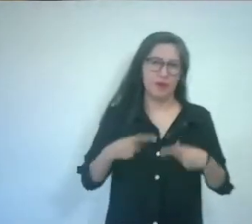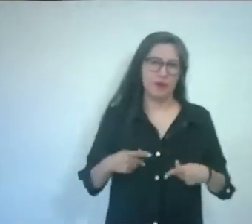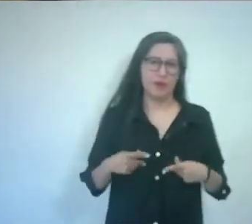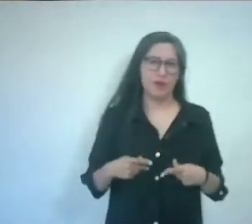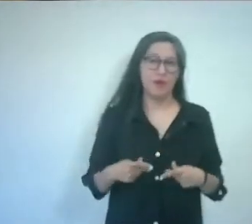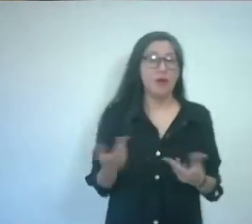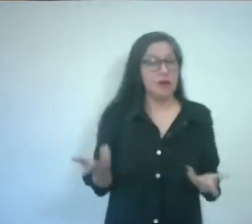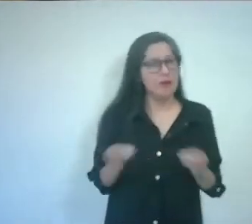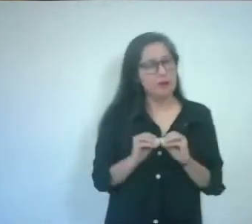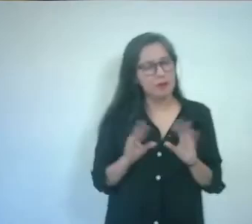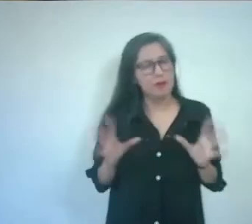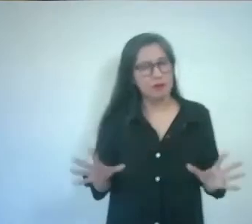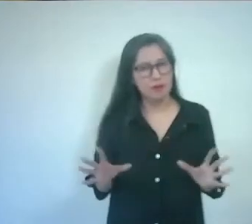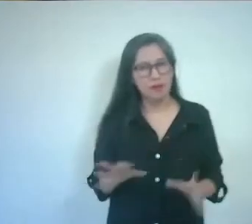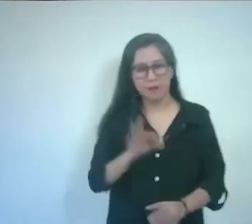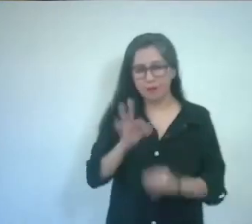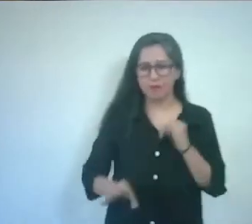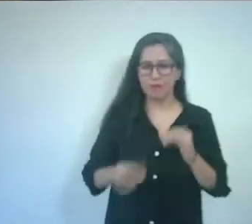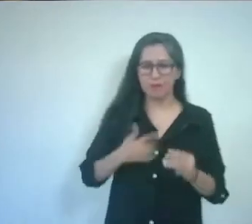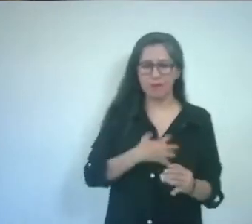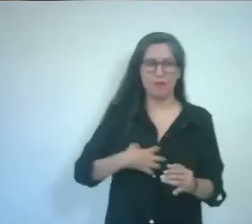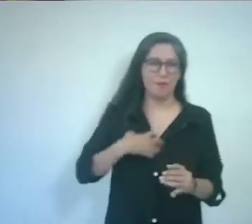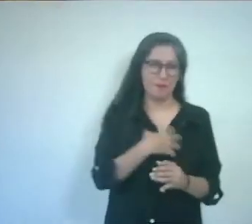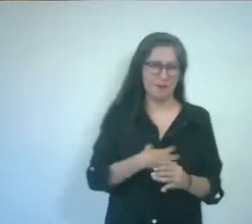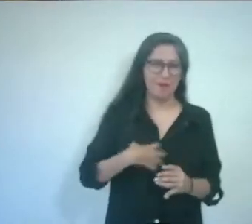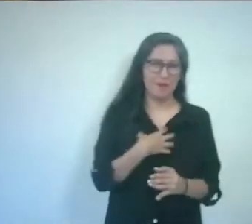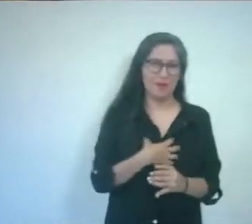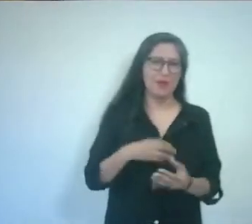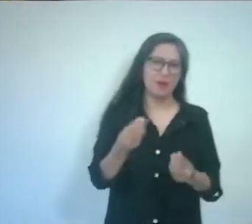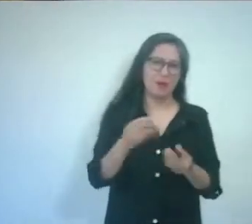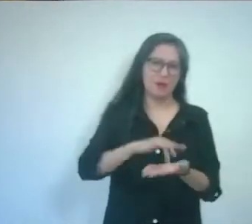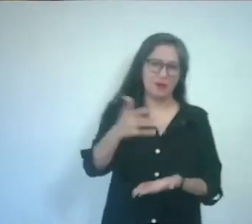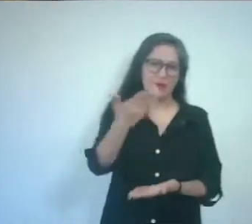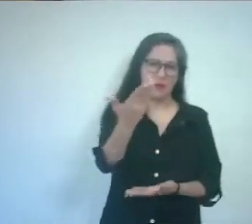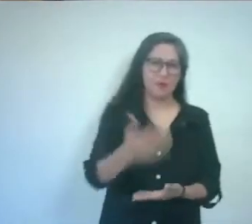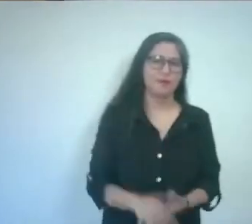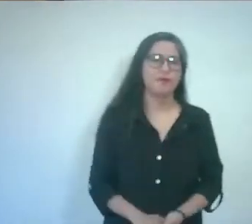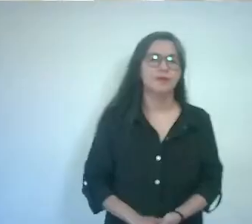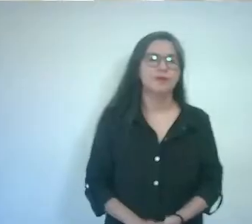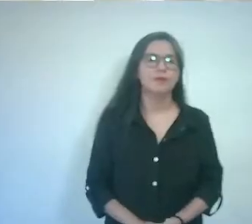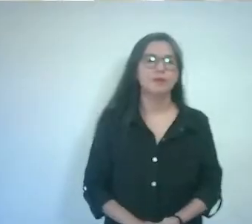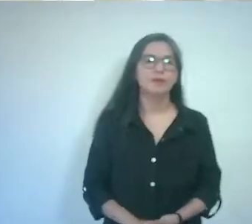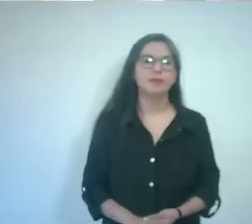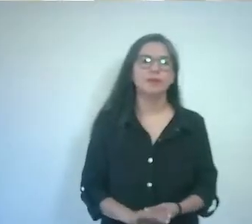y desde luego que culmine satisfactoriamente. Muchas gracias.